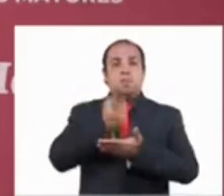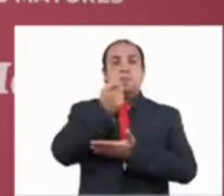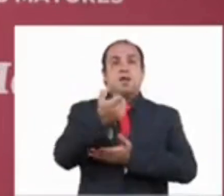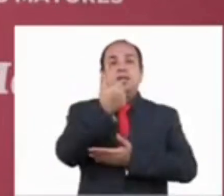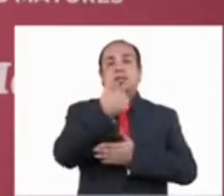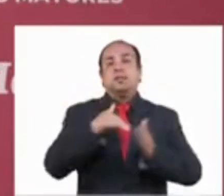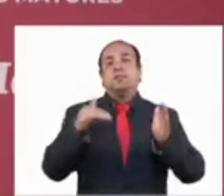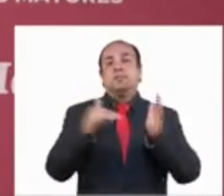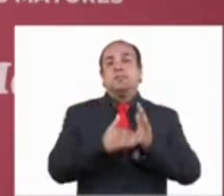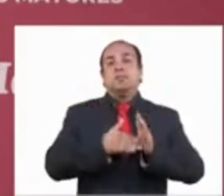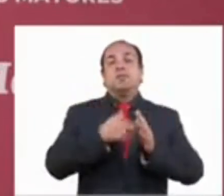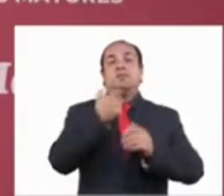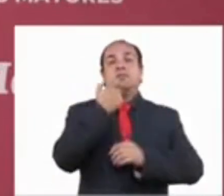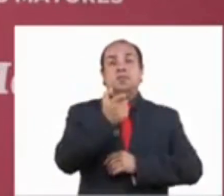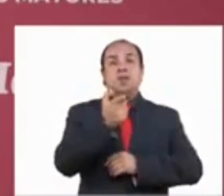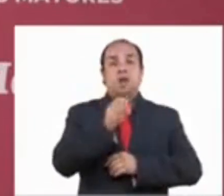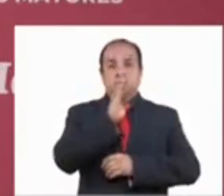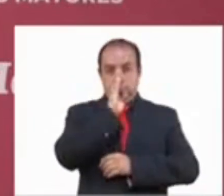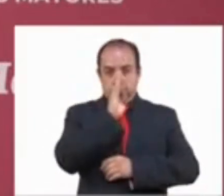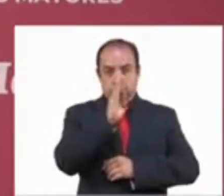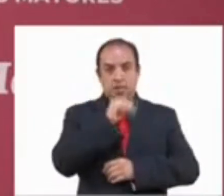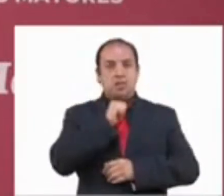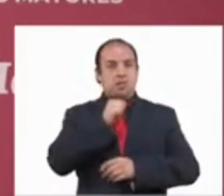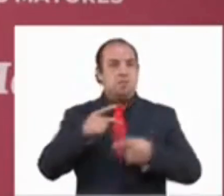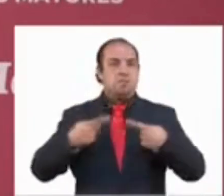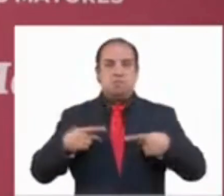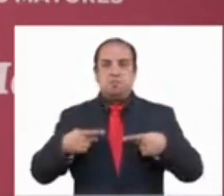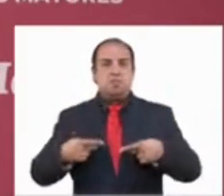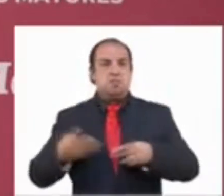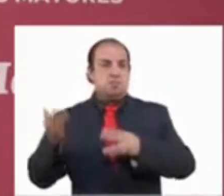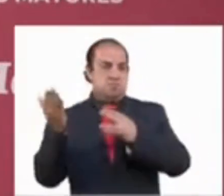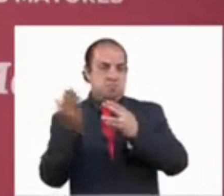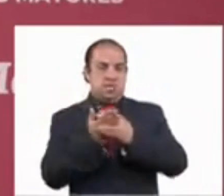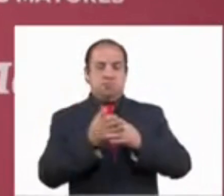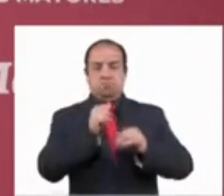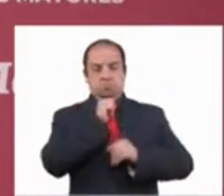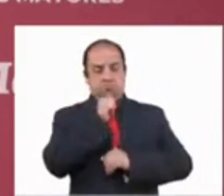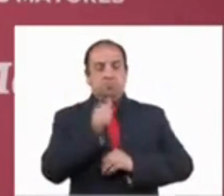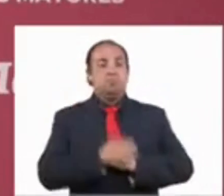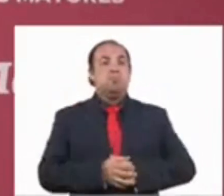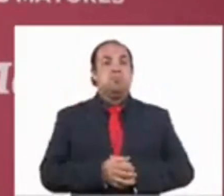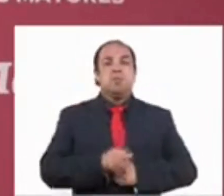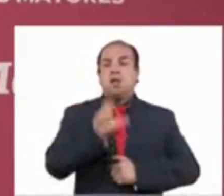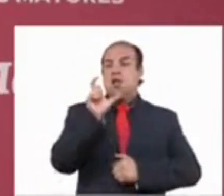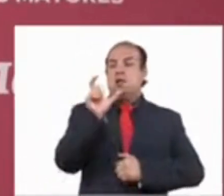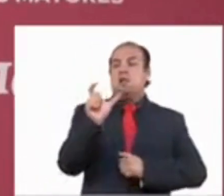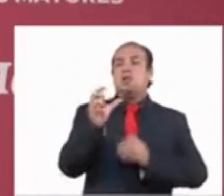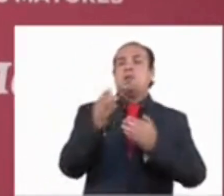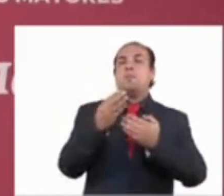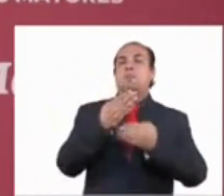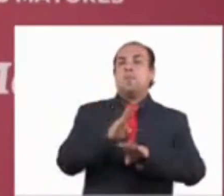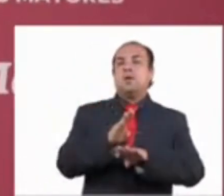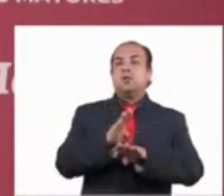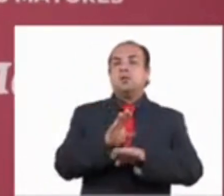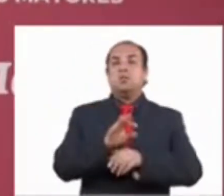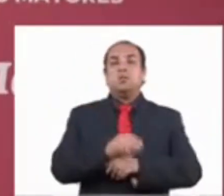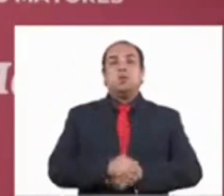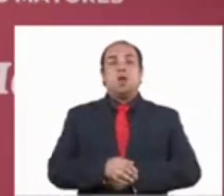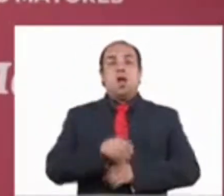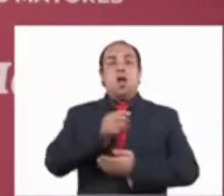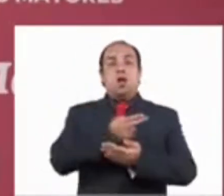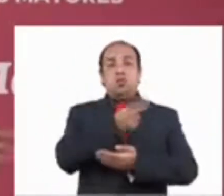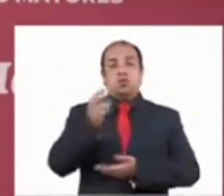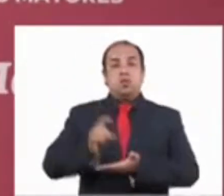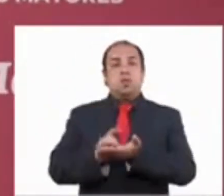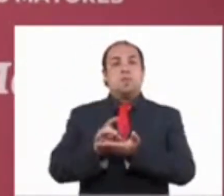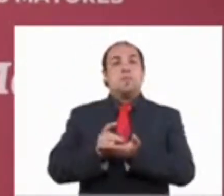de manera directa y sin intermediarios. La tarjeta nos va a permitir que a ustedes les llegue su depósito y ya